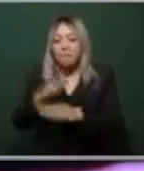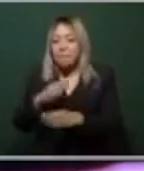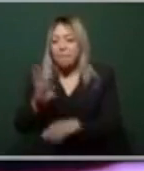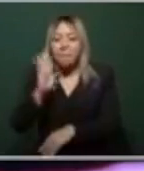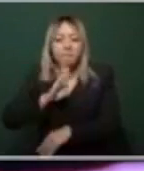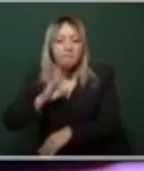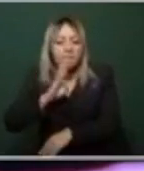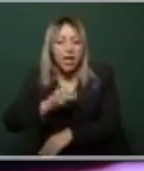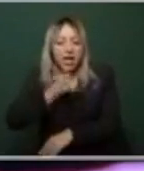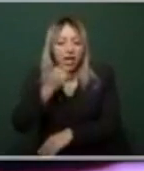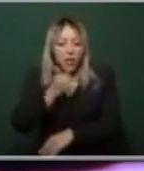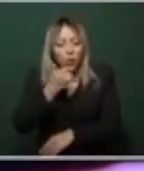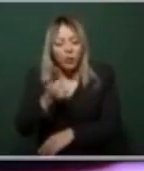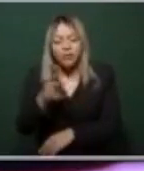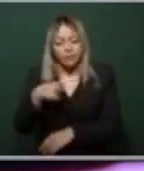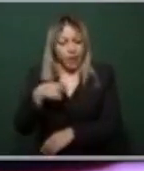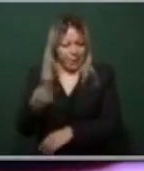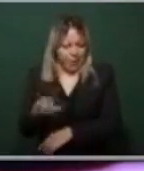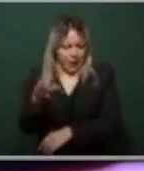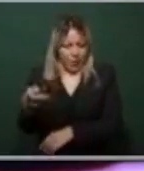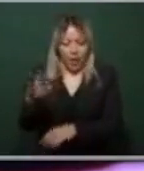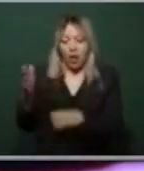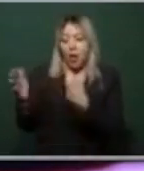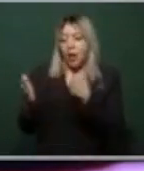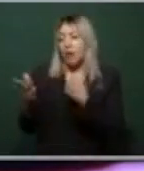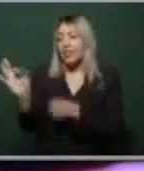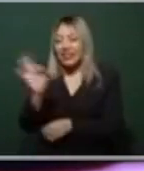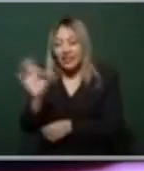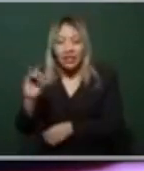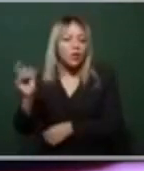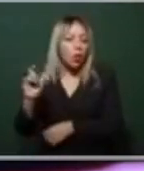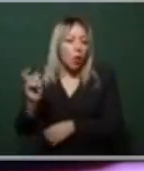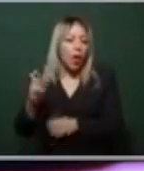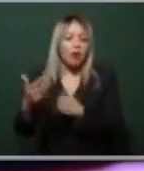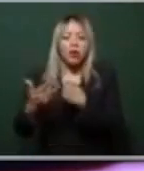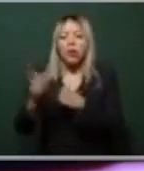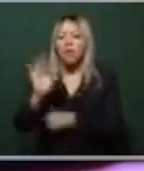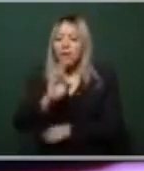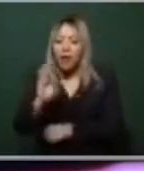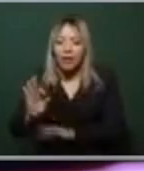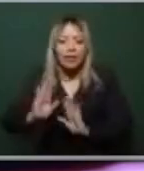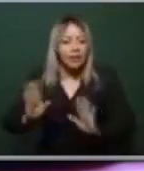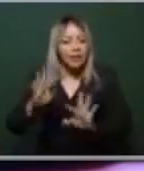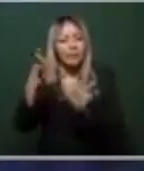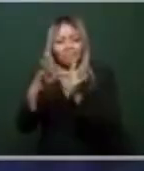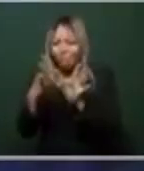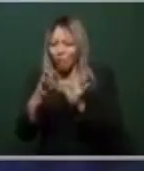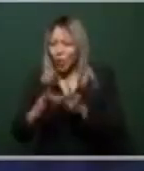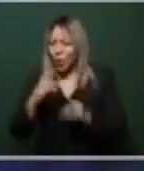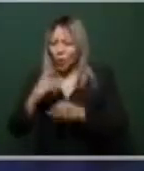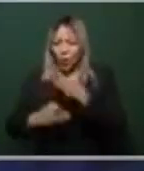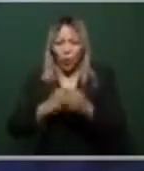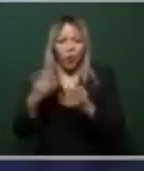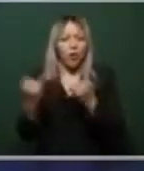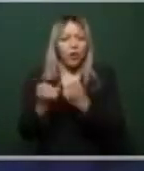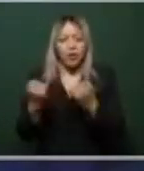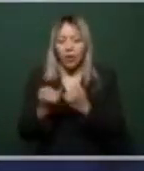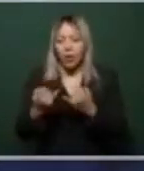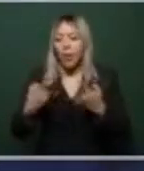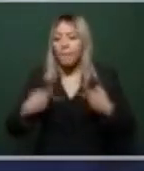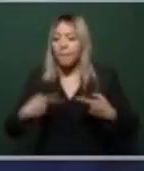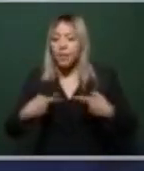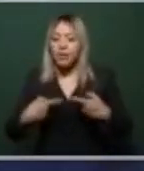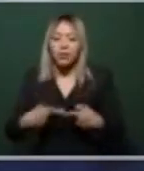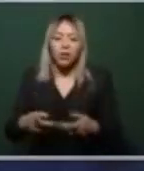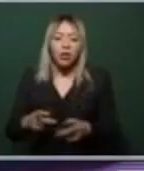preguntarle en qué momento del año, cuándo prevén que todo esté fluyendo ya como debe de ser y las familias que serán